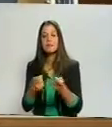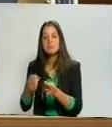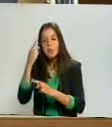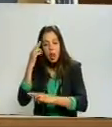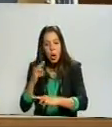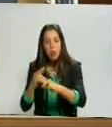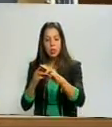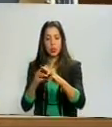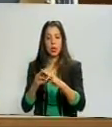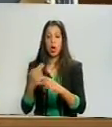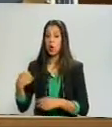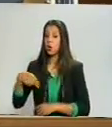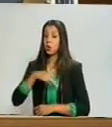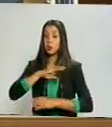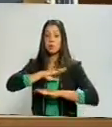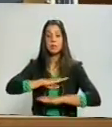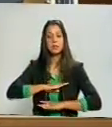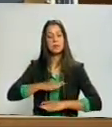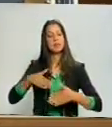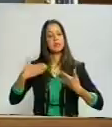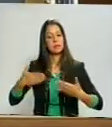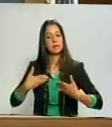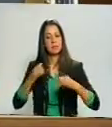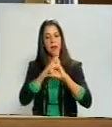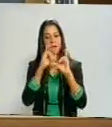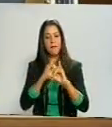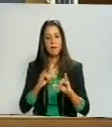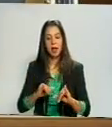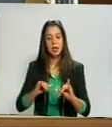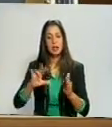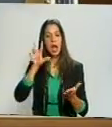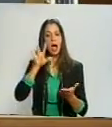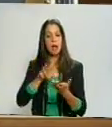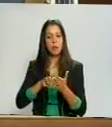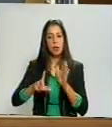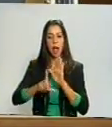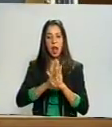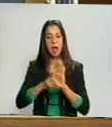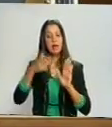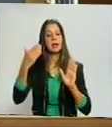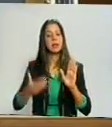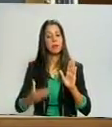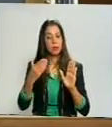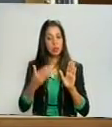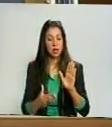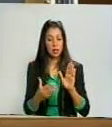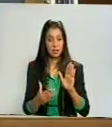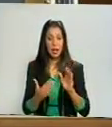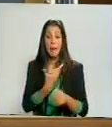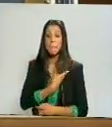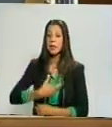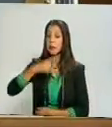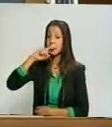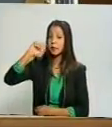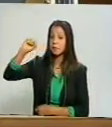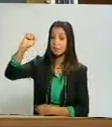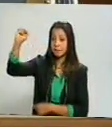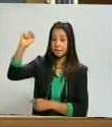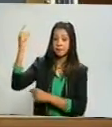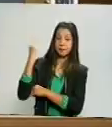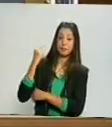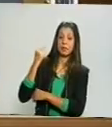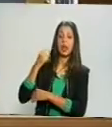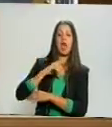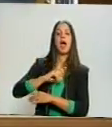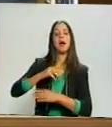nosotros satisfechos y felices por haber cumplido con este requerimiento del presidente Maduro. Es como un grano de